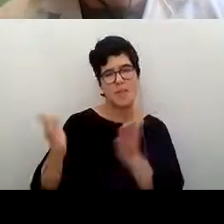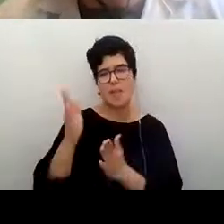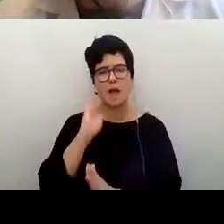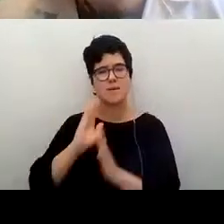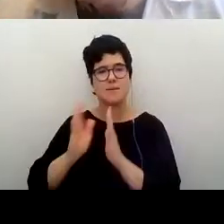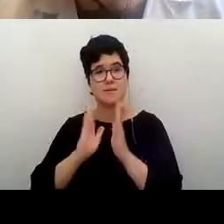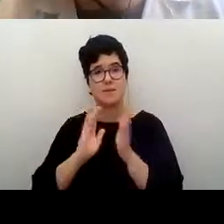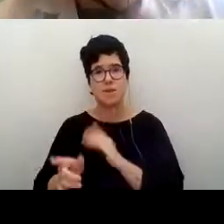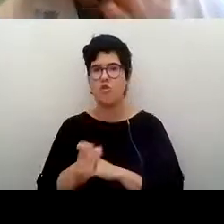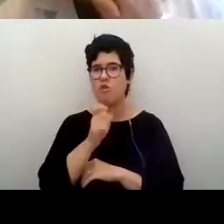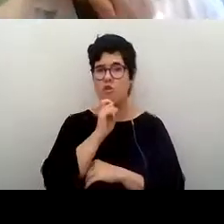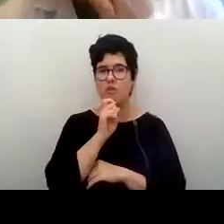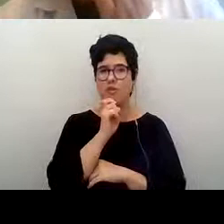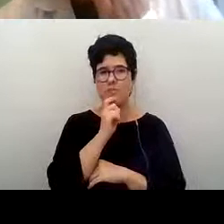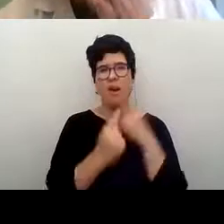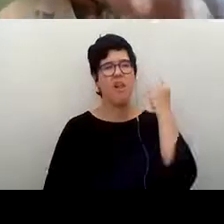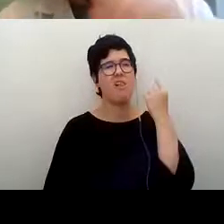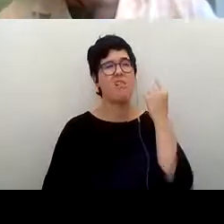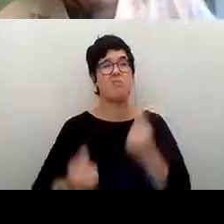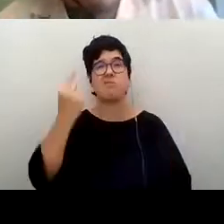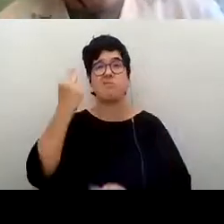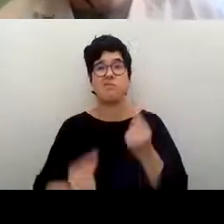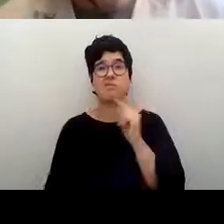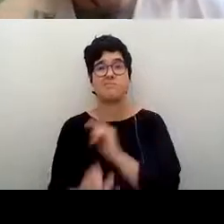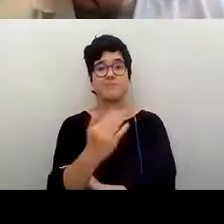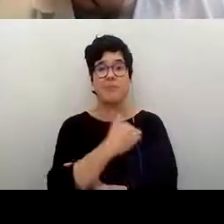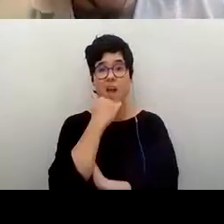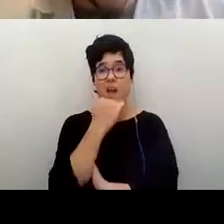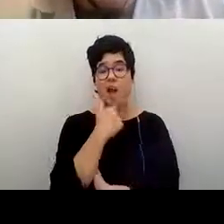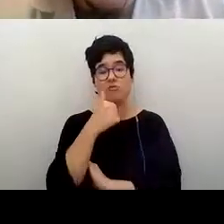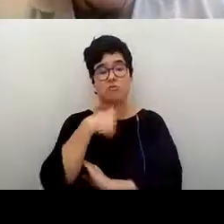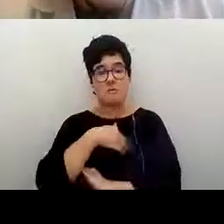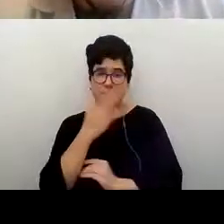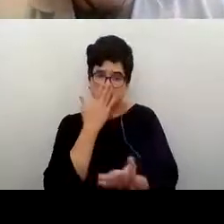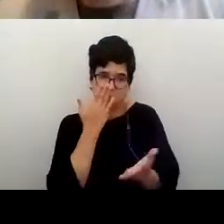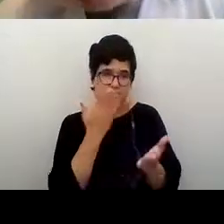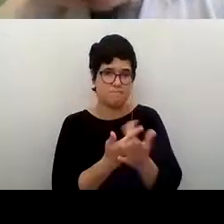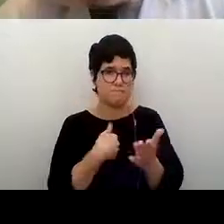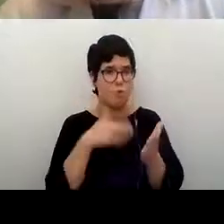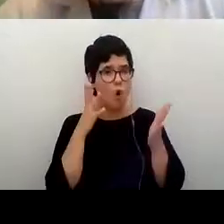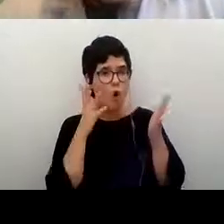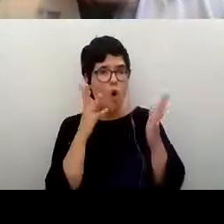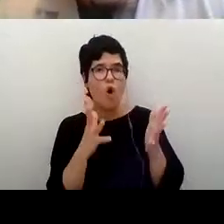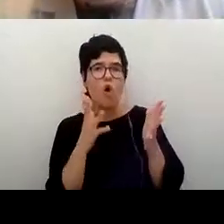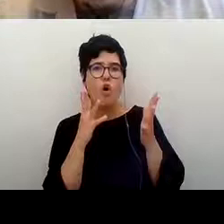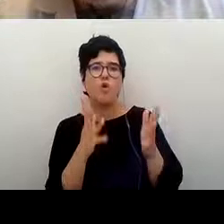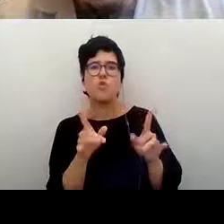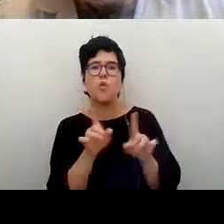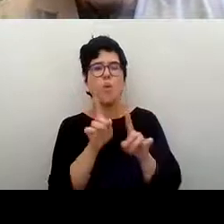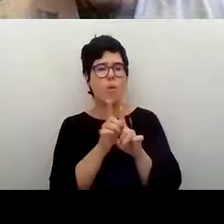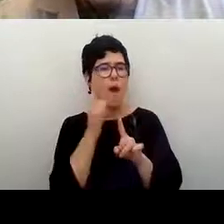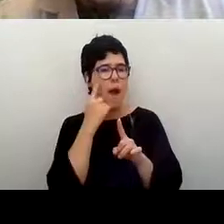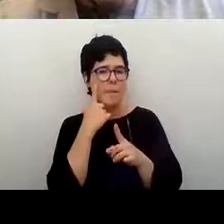lo conseguimos muy de tarde en tarde. O sea que yo aquí os aconsejo, es un terreno que podríamos